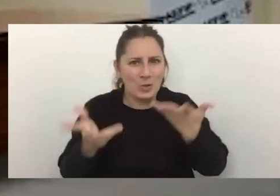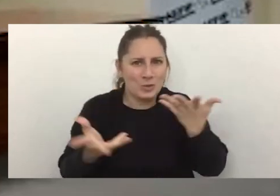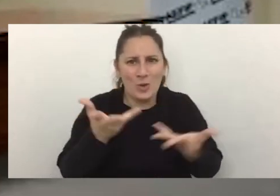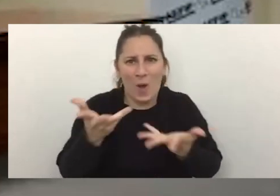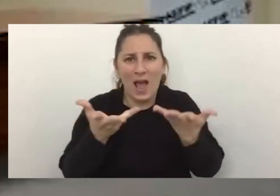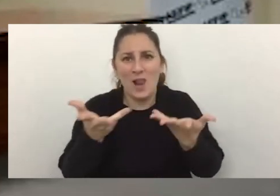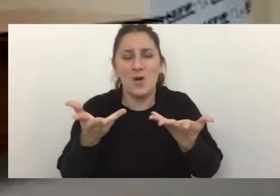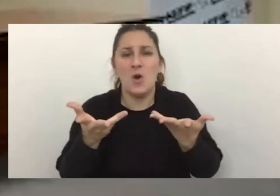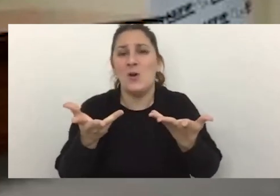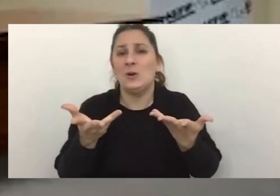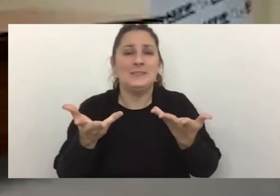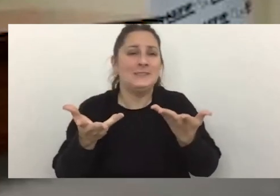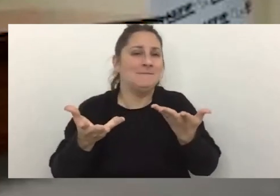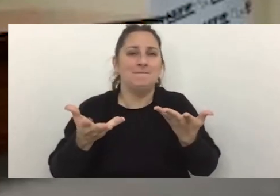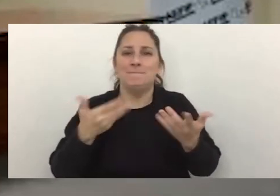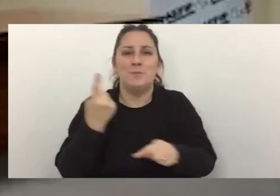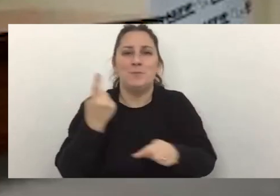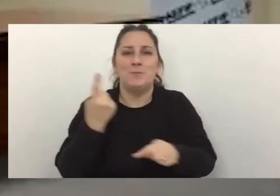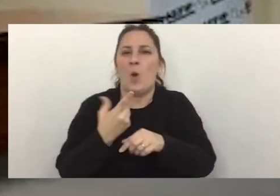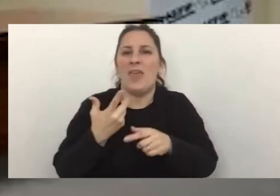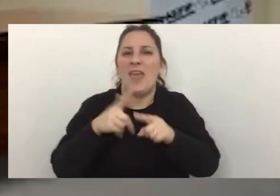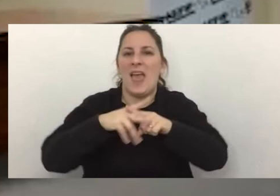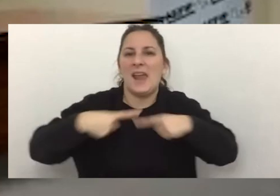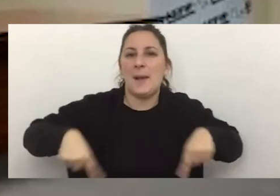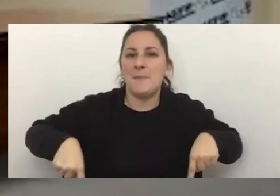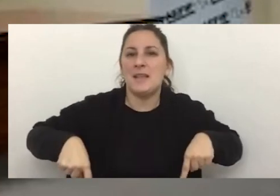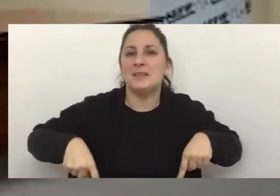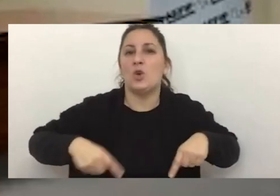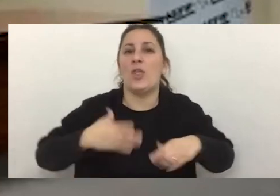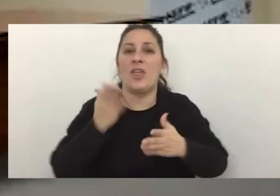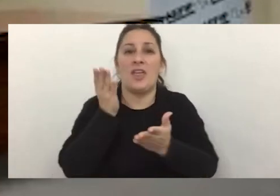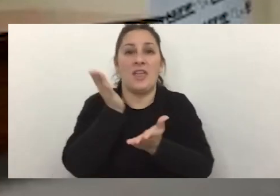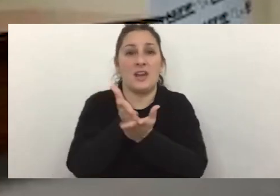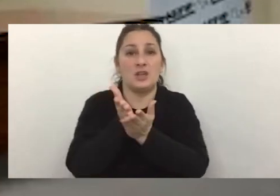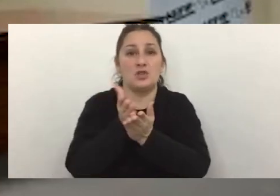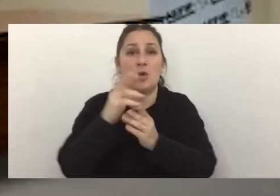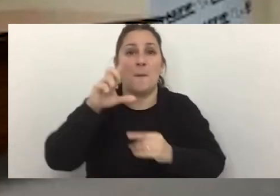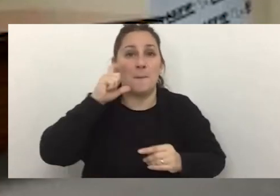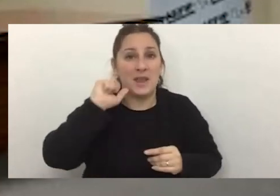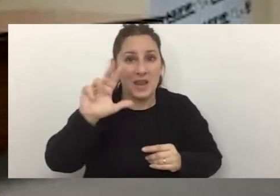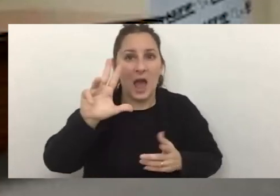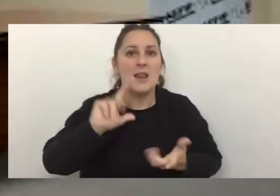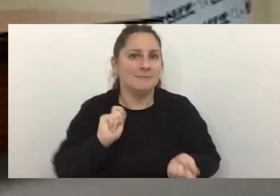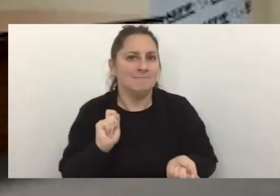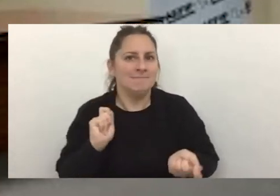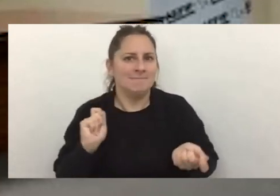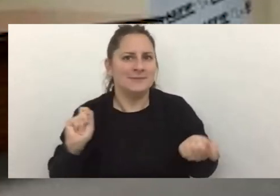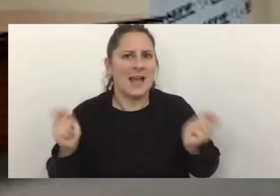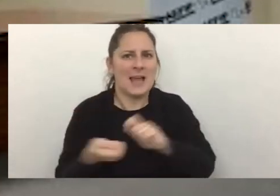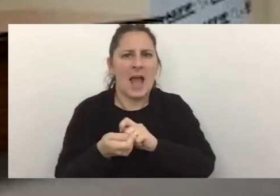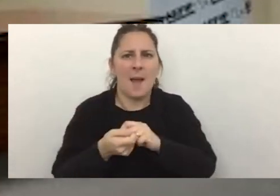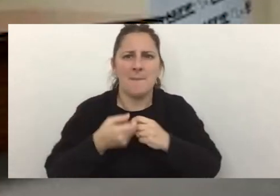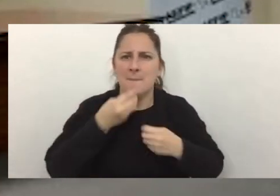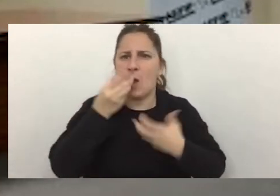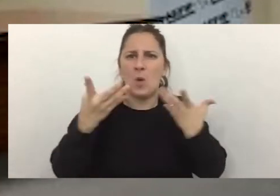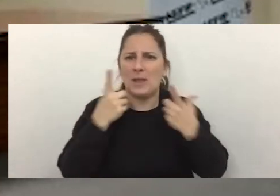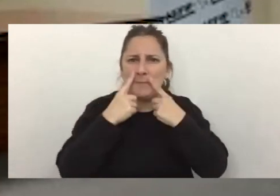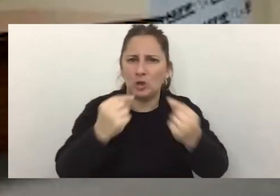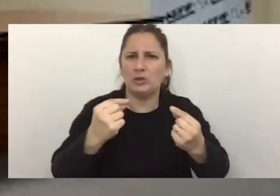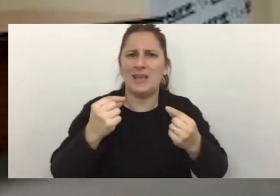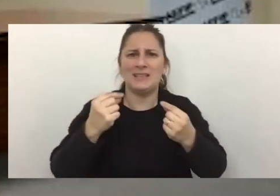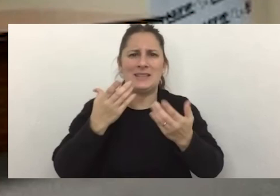se puede utilizar las herramientas del derecho penal, que obviamente desarticula cualquier protesta, cualquier